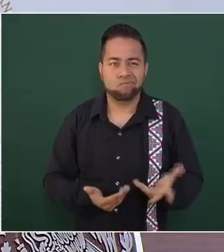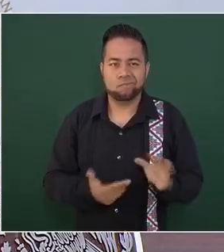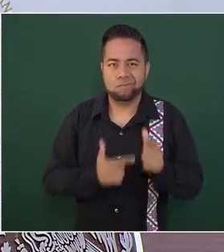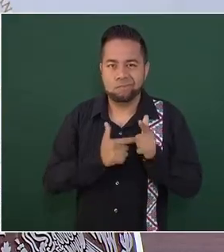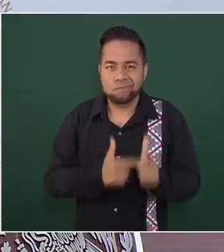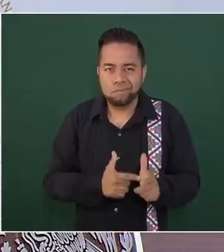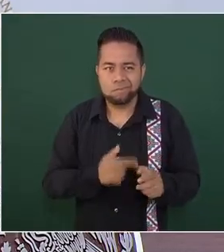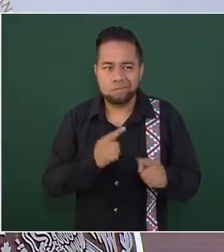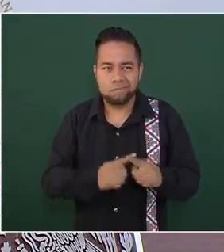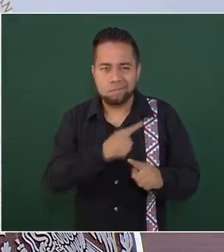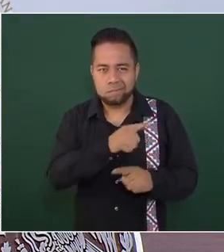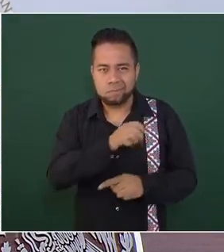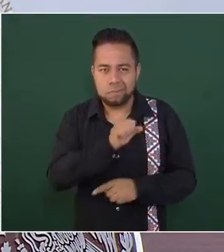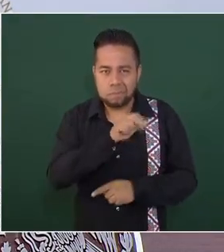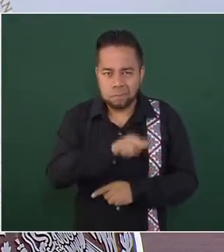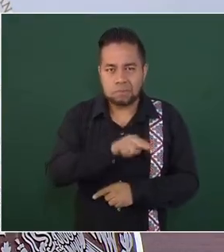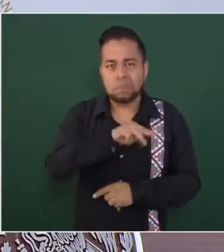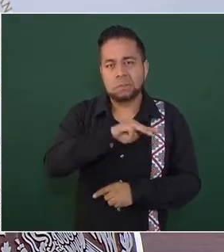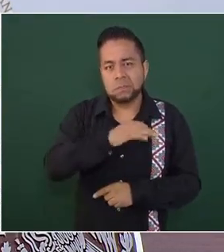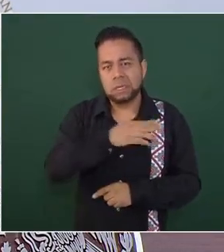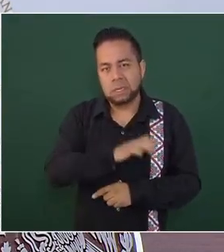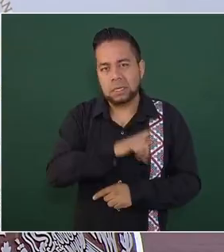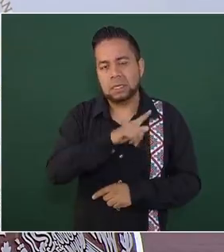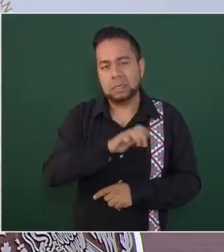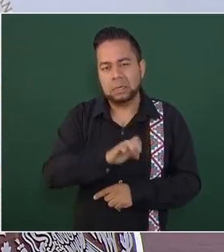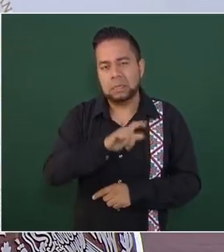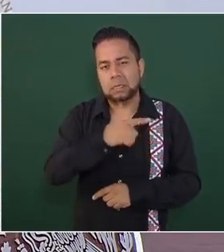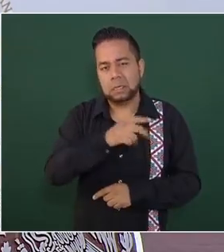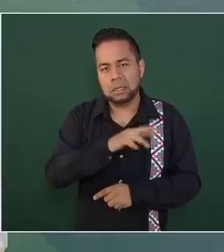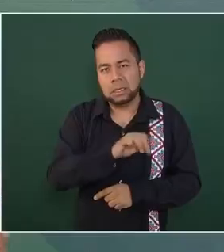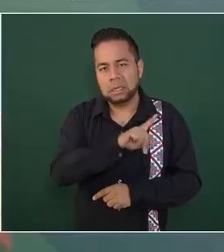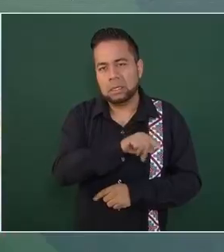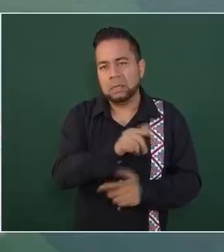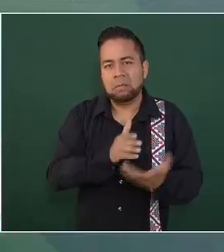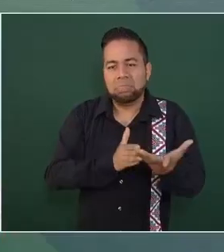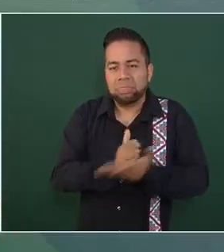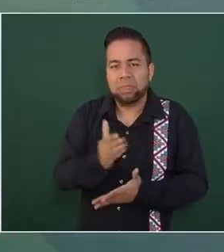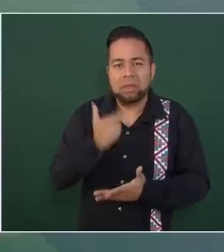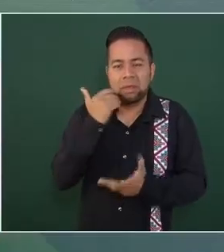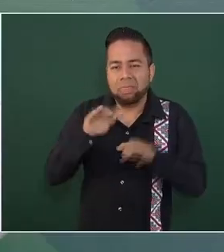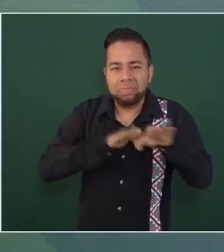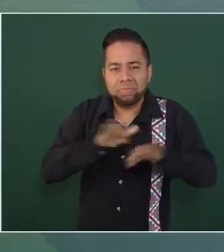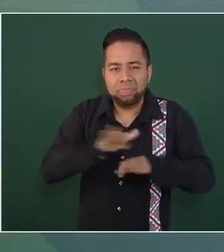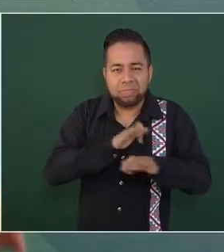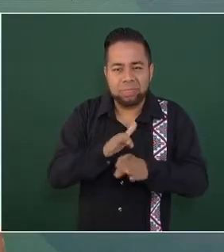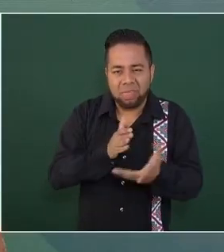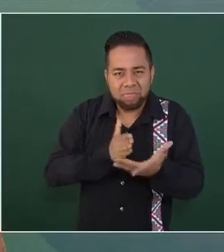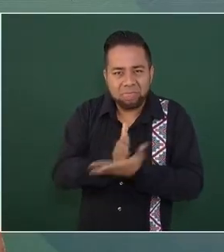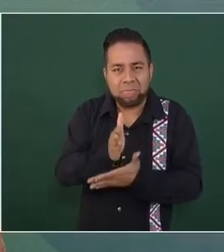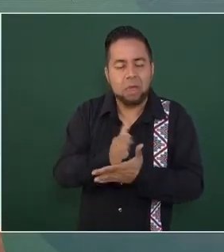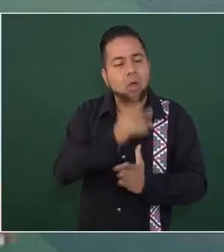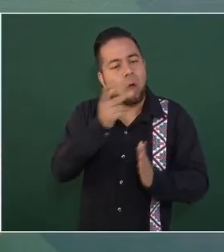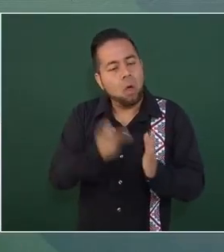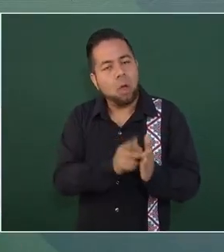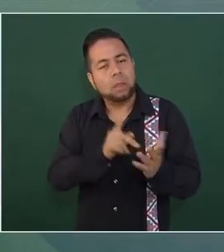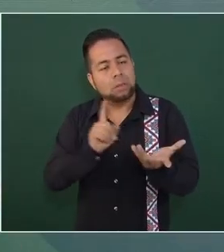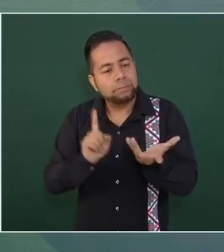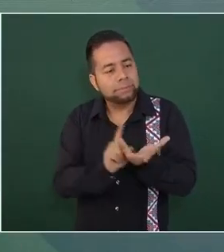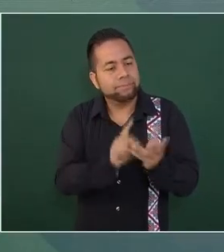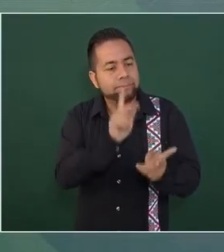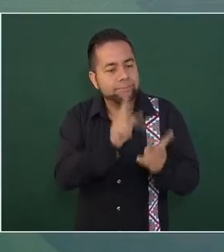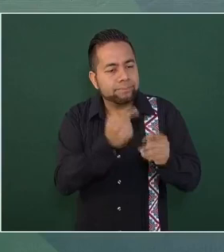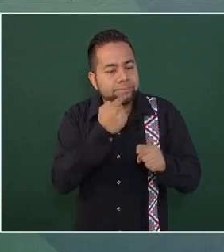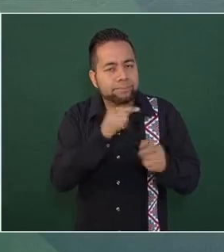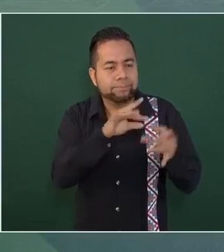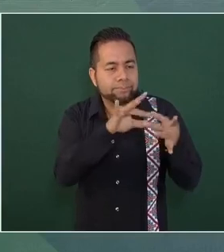de San Miguel grande de meterse querer trabajar y volvimos a platicar con ellos para